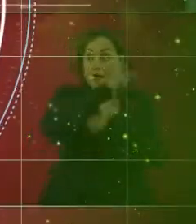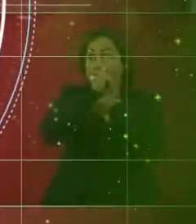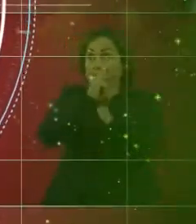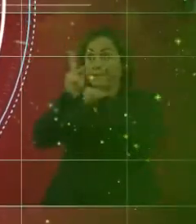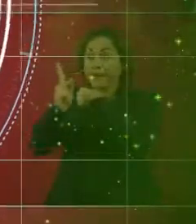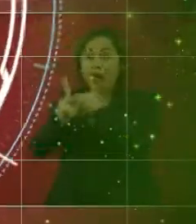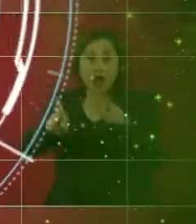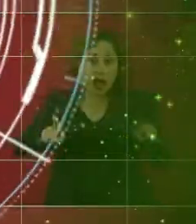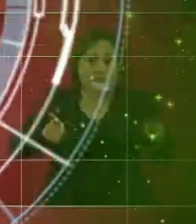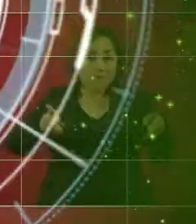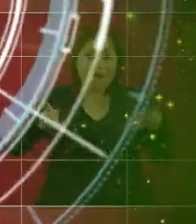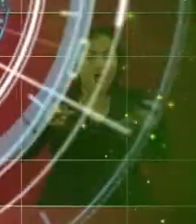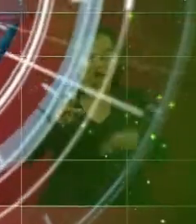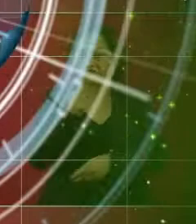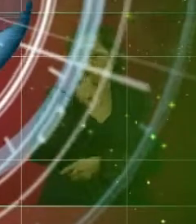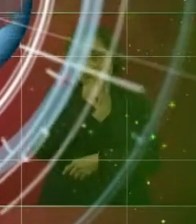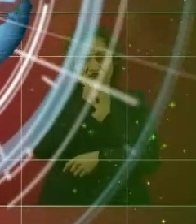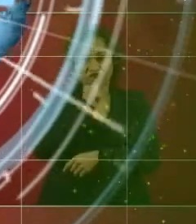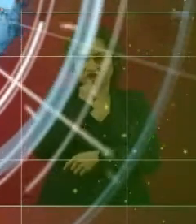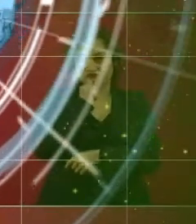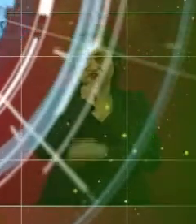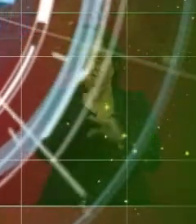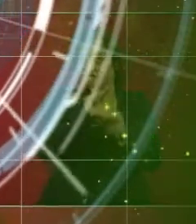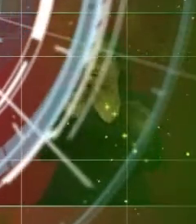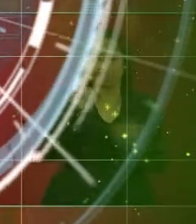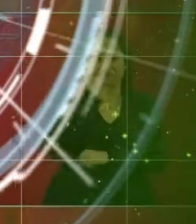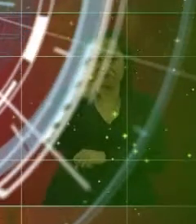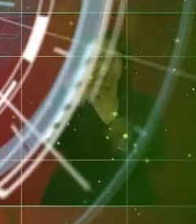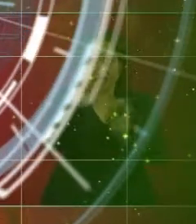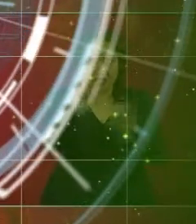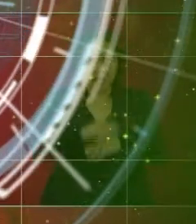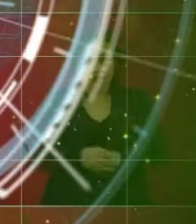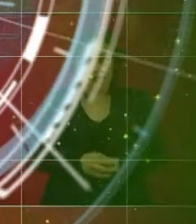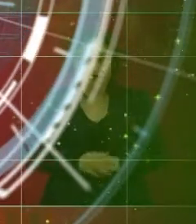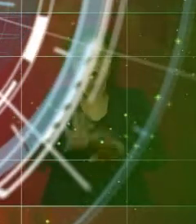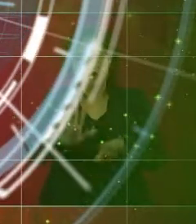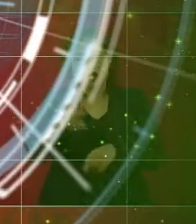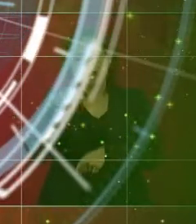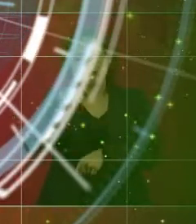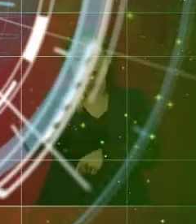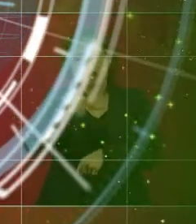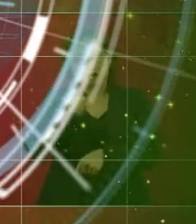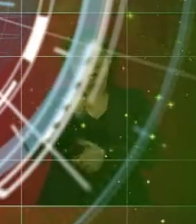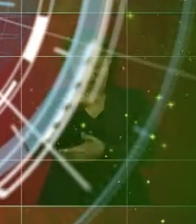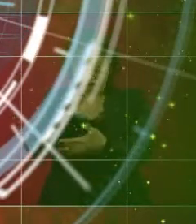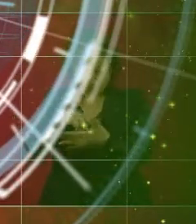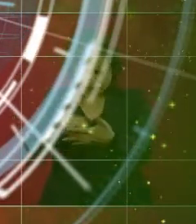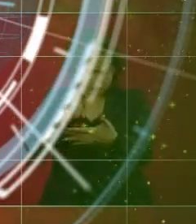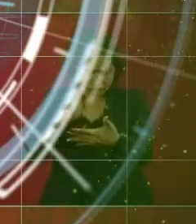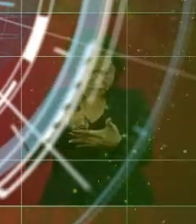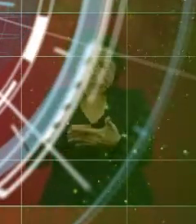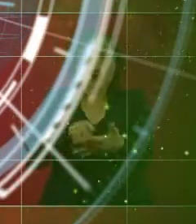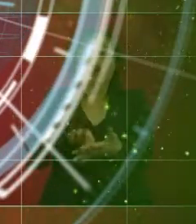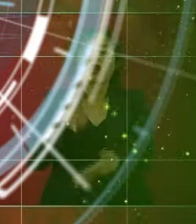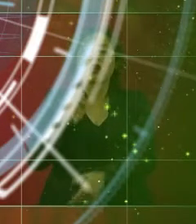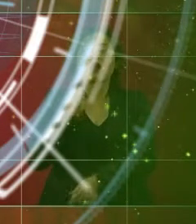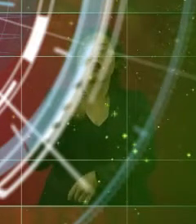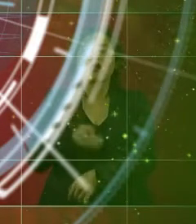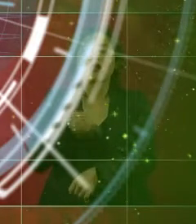sea, pero estaba yo leyendo de que ya quieren pagar